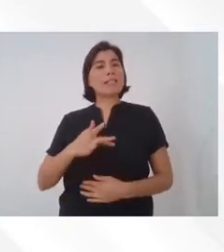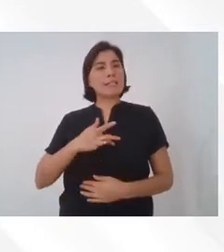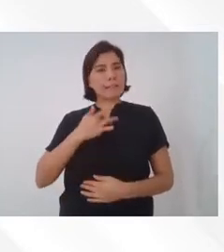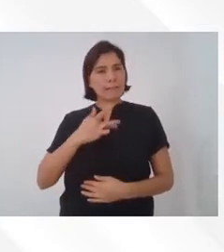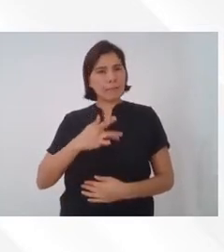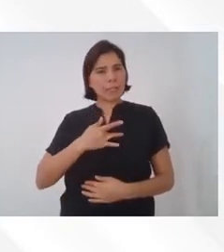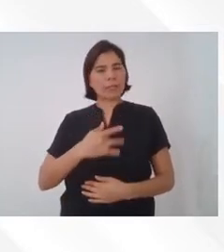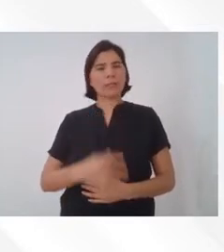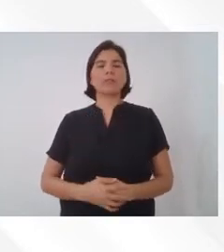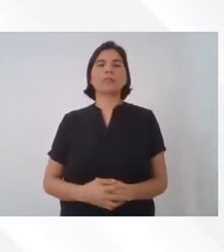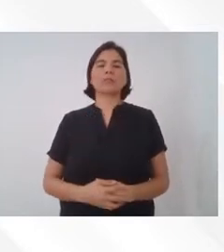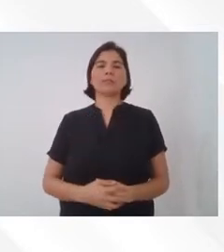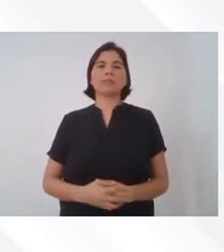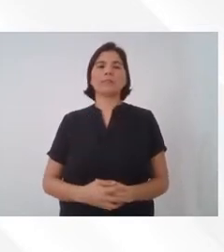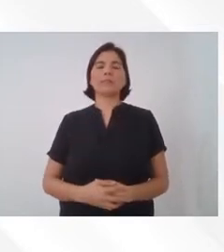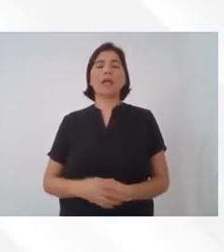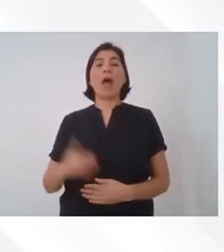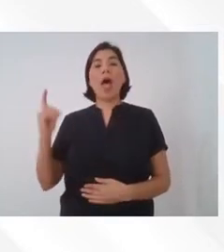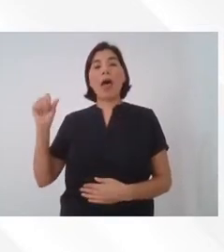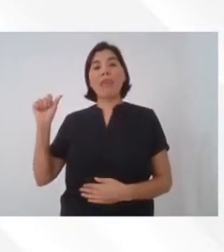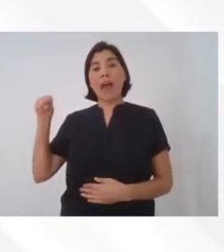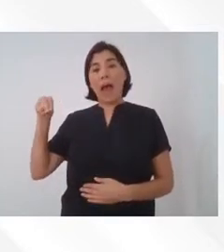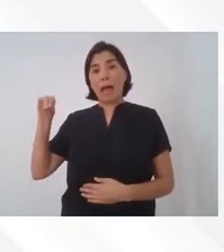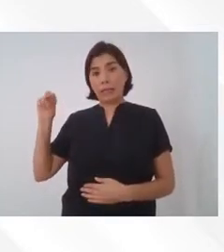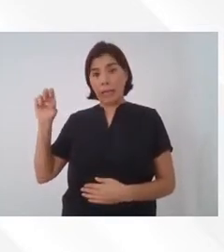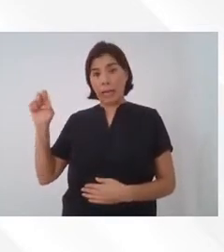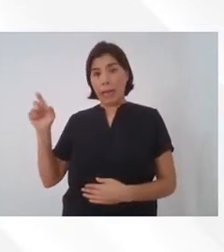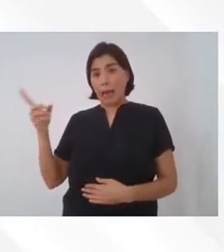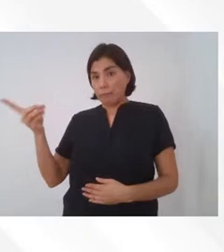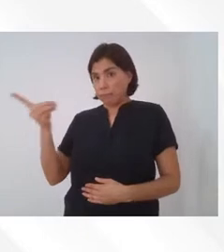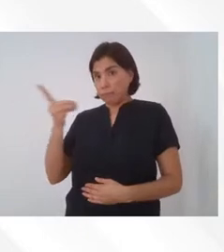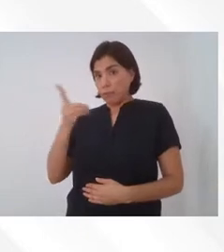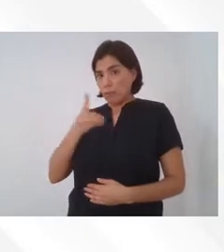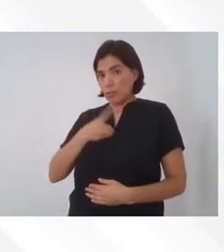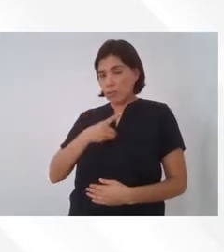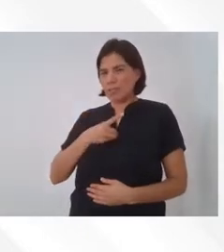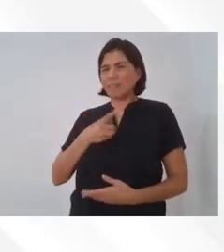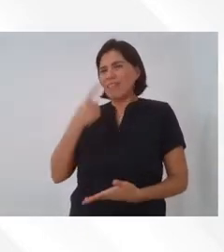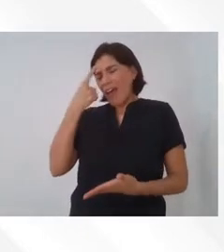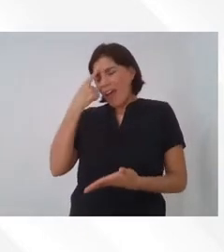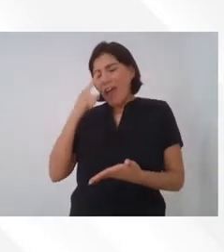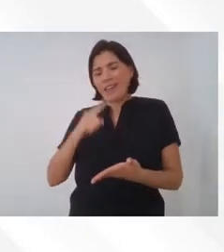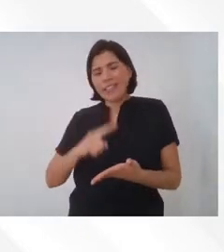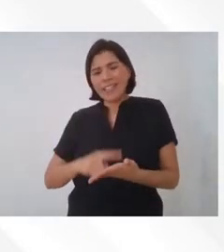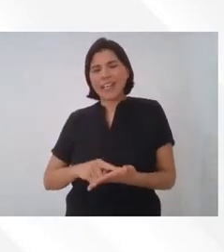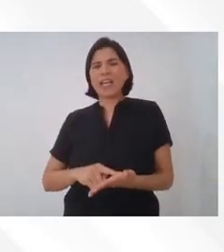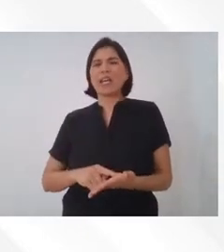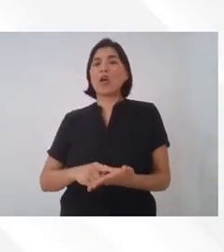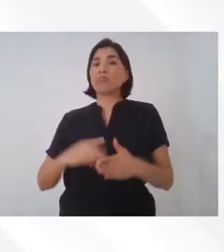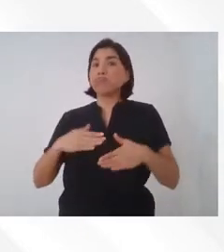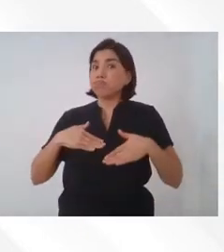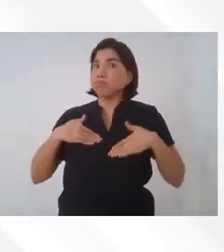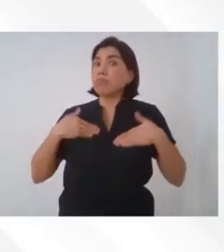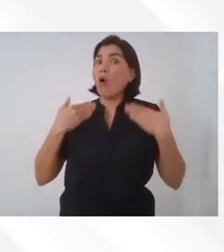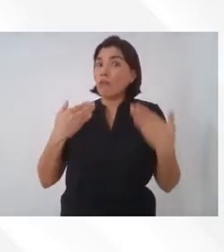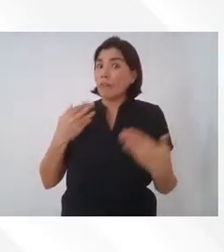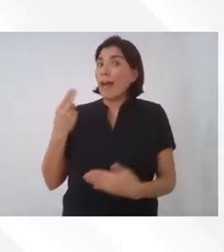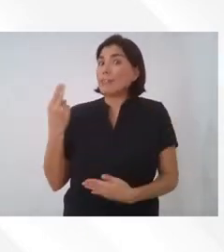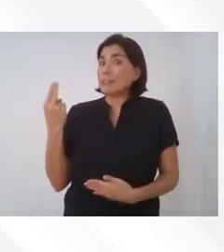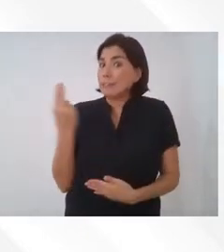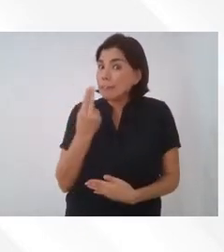Daniela nos dice, Daniela Pango, creo que necesitamos confianza, comunicación,